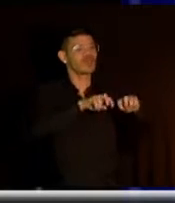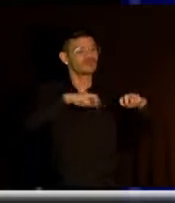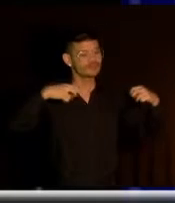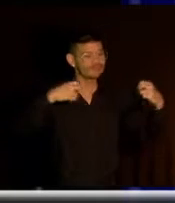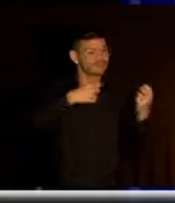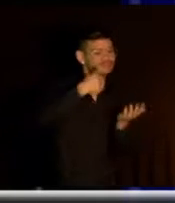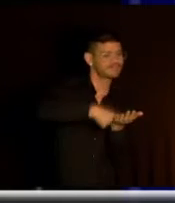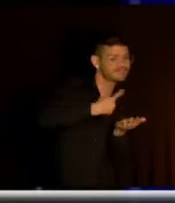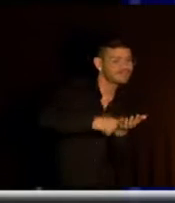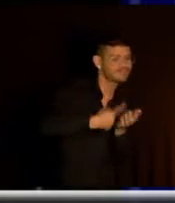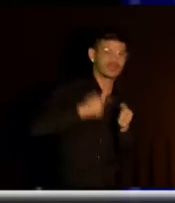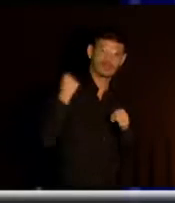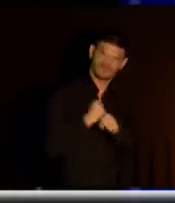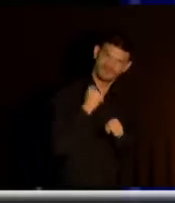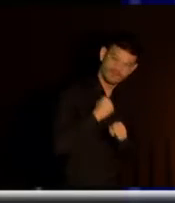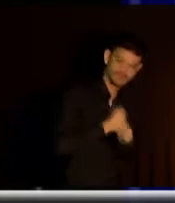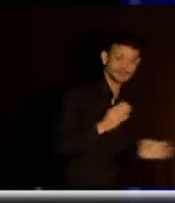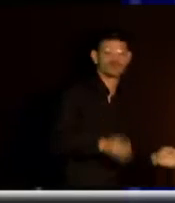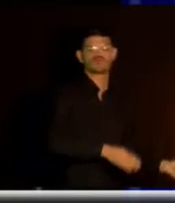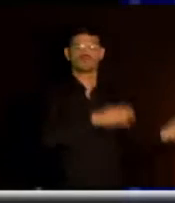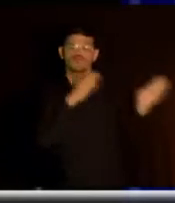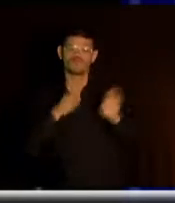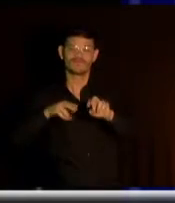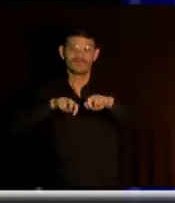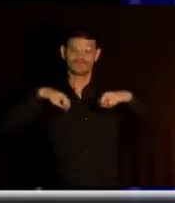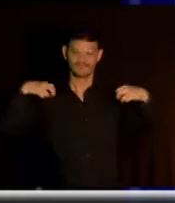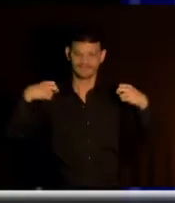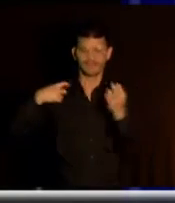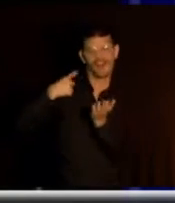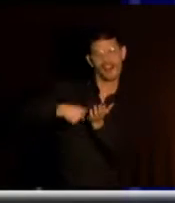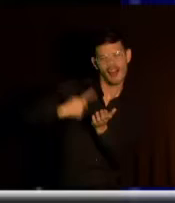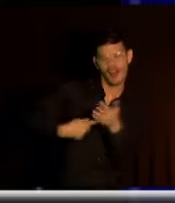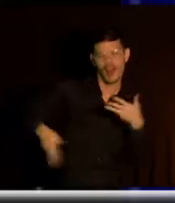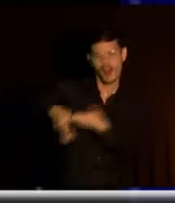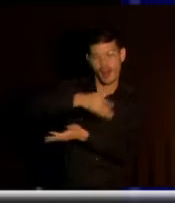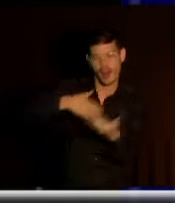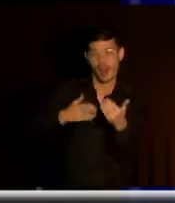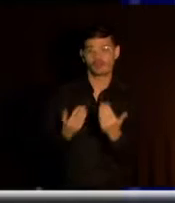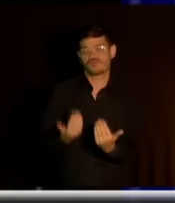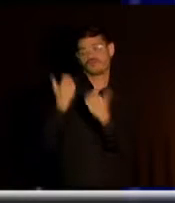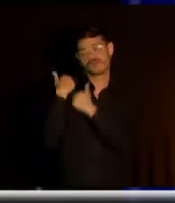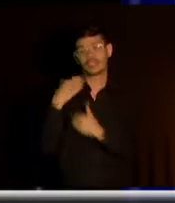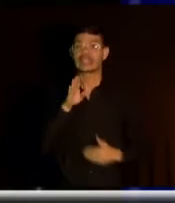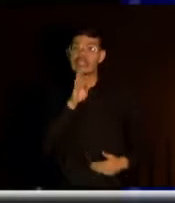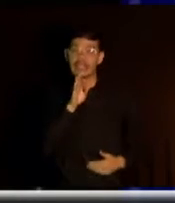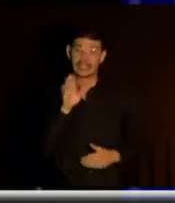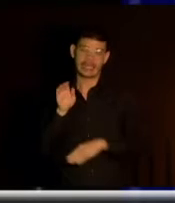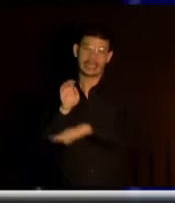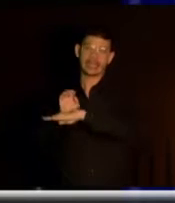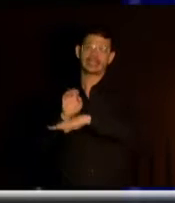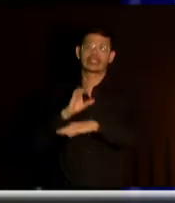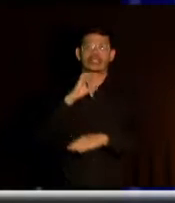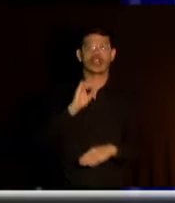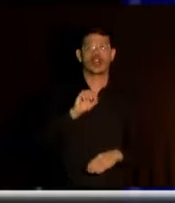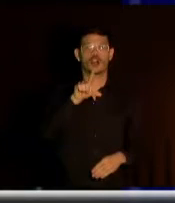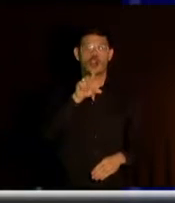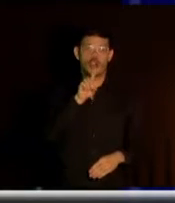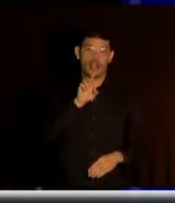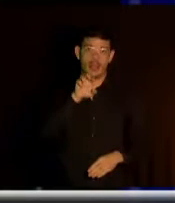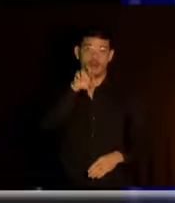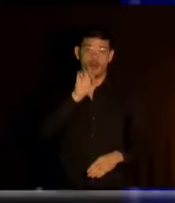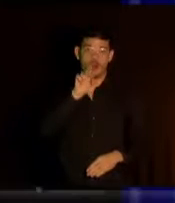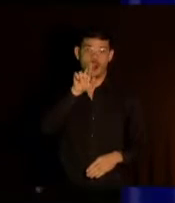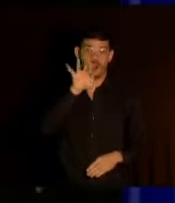ha sido liderado por Coldeportes. Ahora bien, como usted lo mencionaba, ya pasó su tránsito en Comisión Séptima